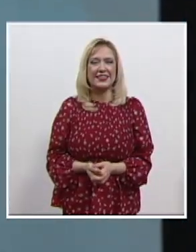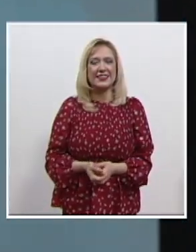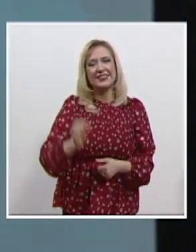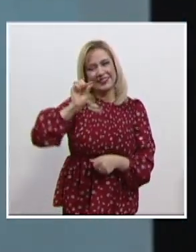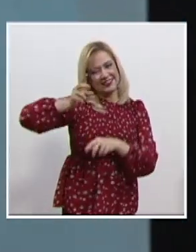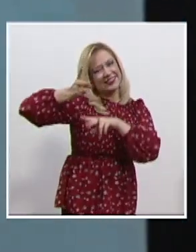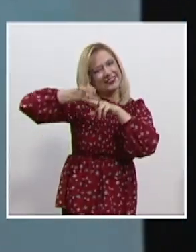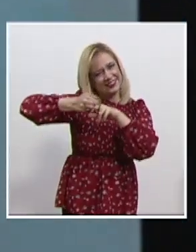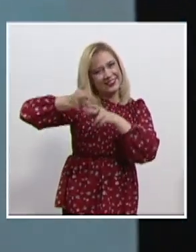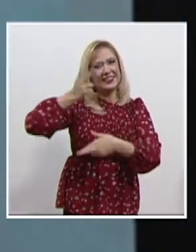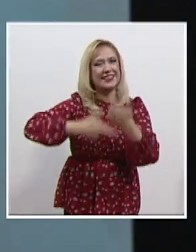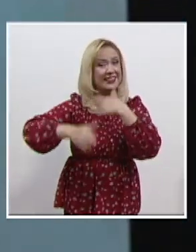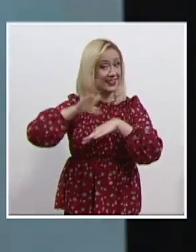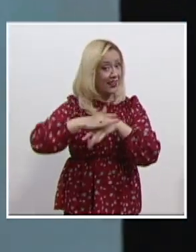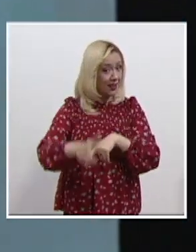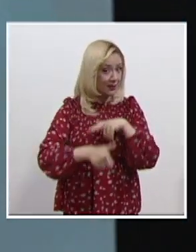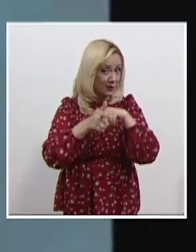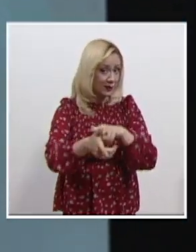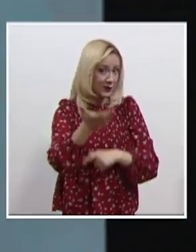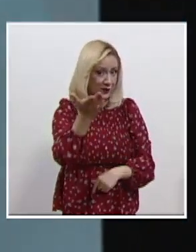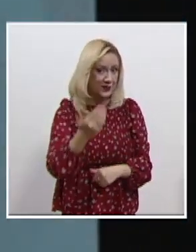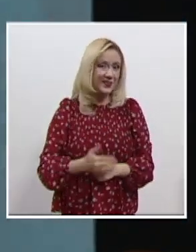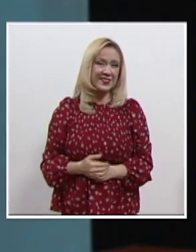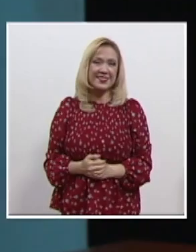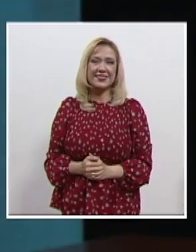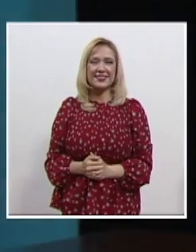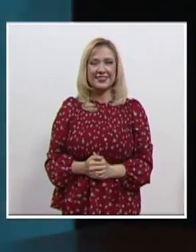Hacemos una pausa, pero continuamos con más información.